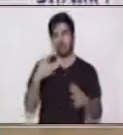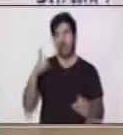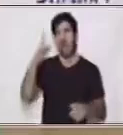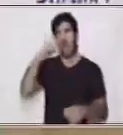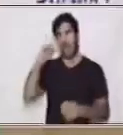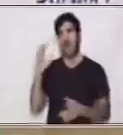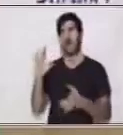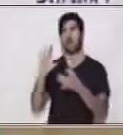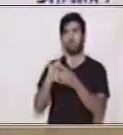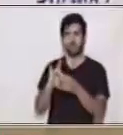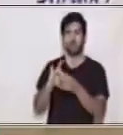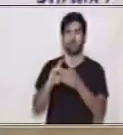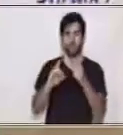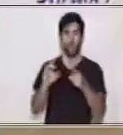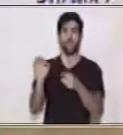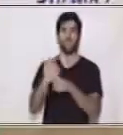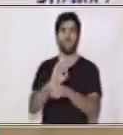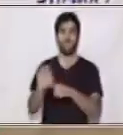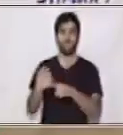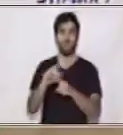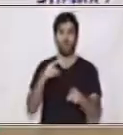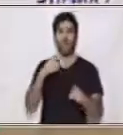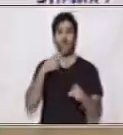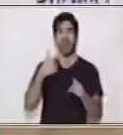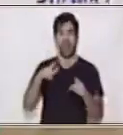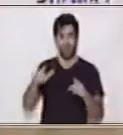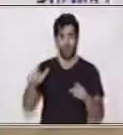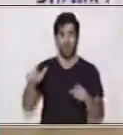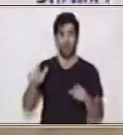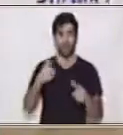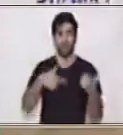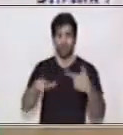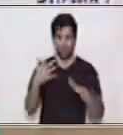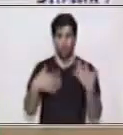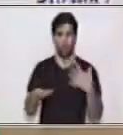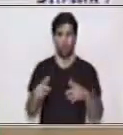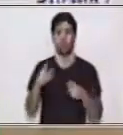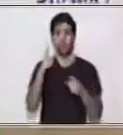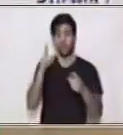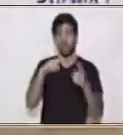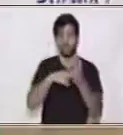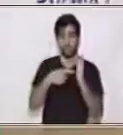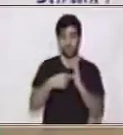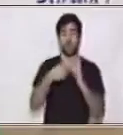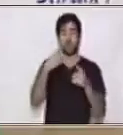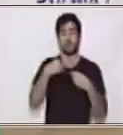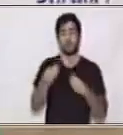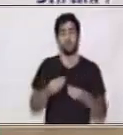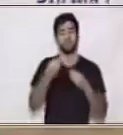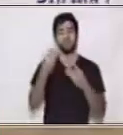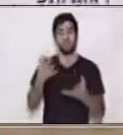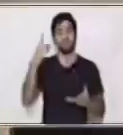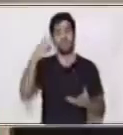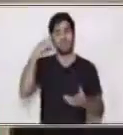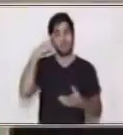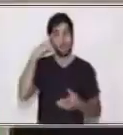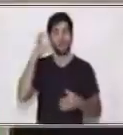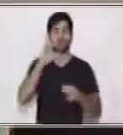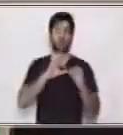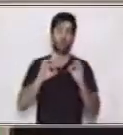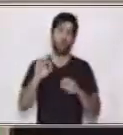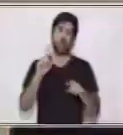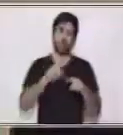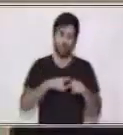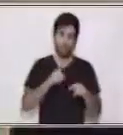la función del lenguaje, es decir, si quiere transmitir pensamientos, sentimientos de una persona, va a hacer uso de la